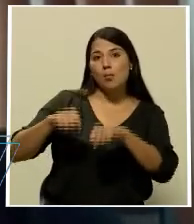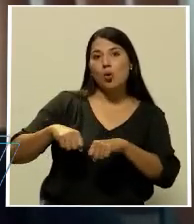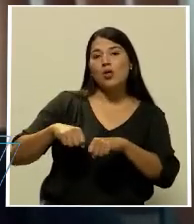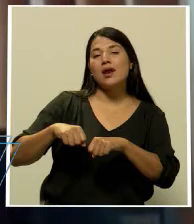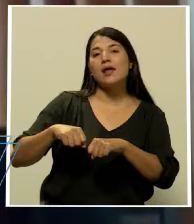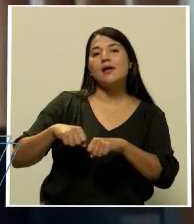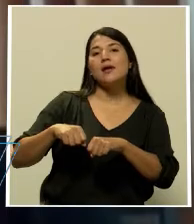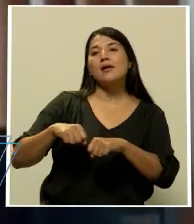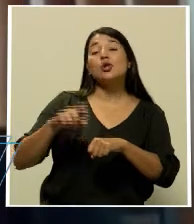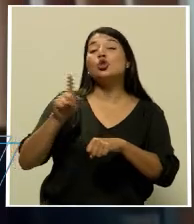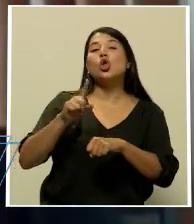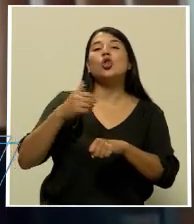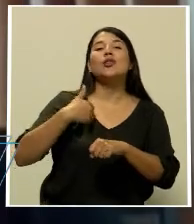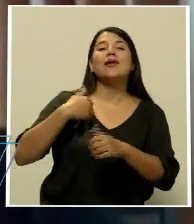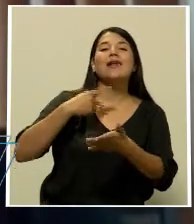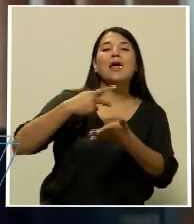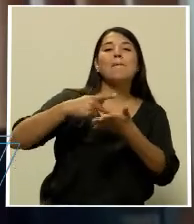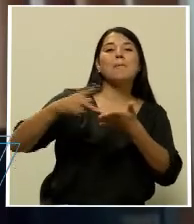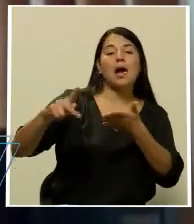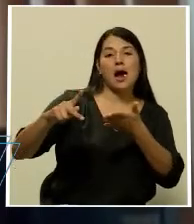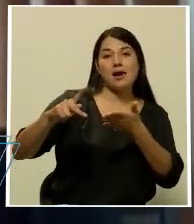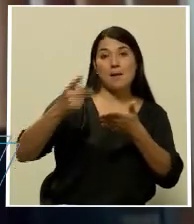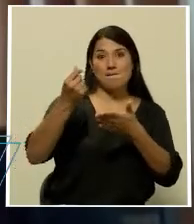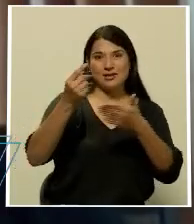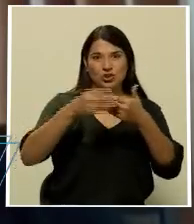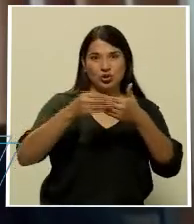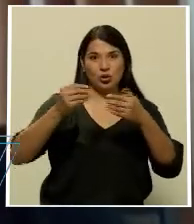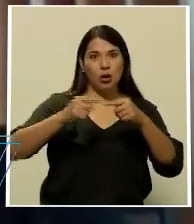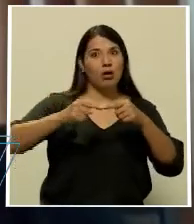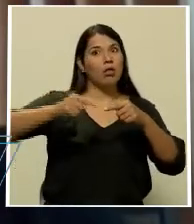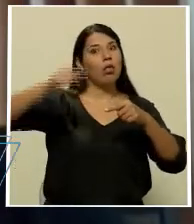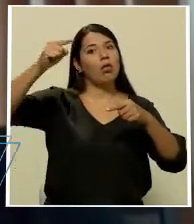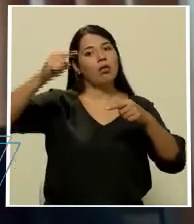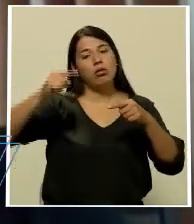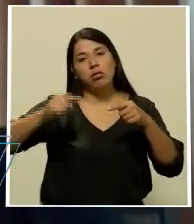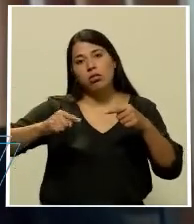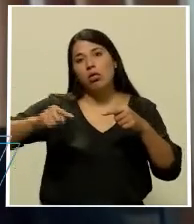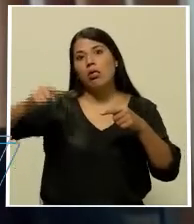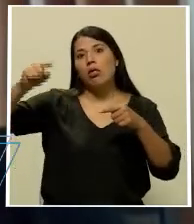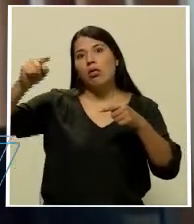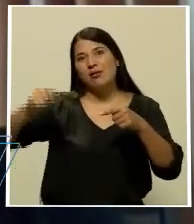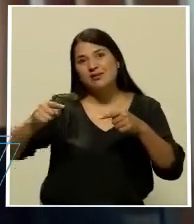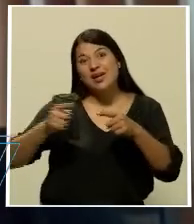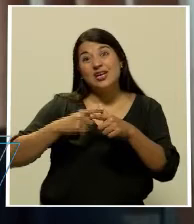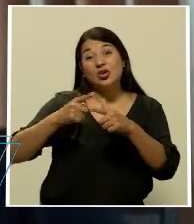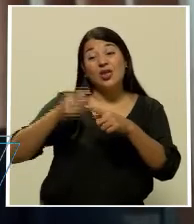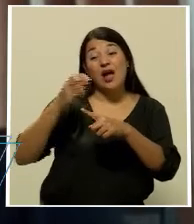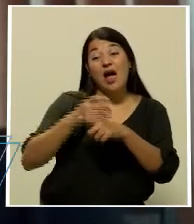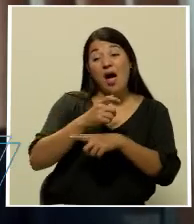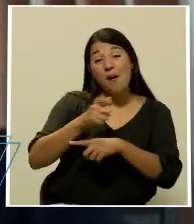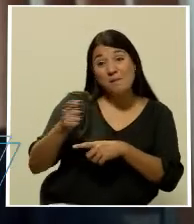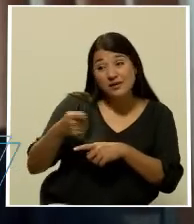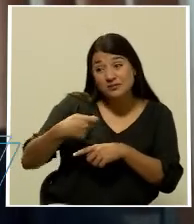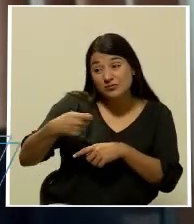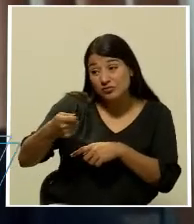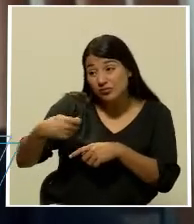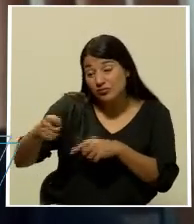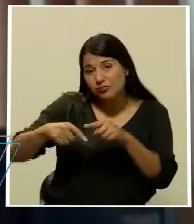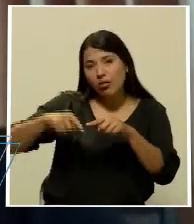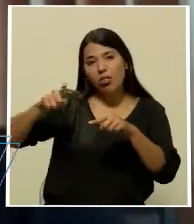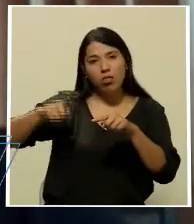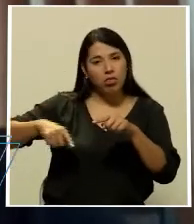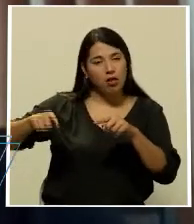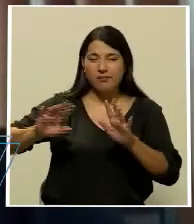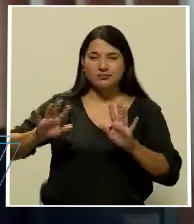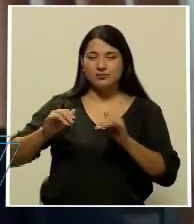tipo de cambio que teníamos en este tramo. Por el otro lado, los 3 bancos, el Banco Nacional, el Banco Costa